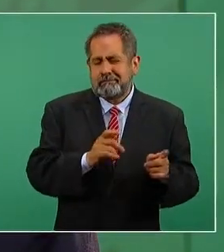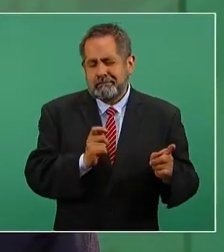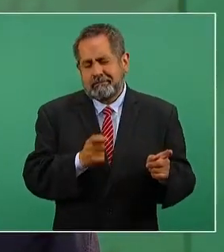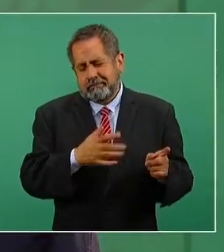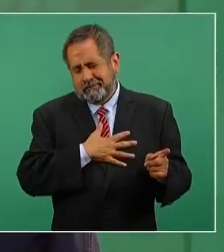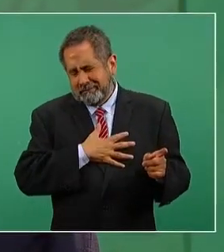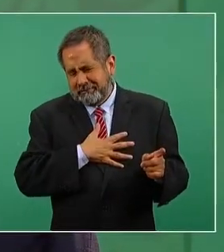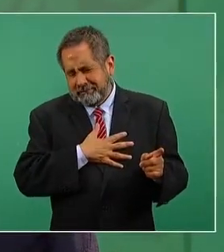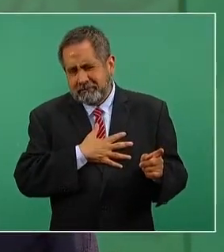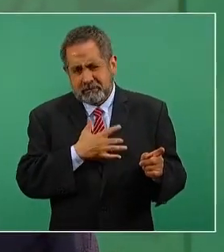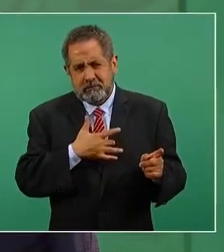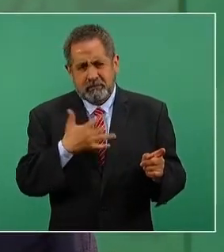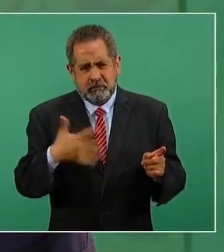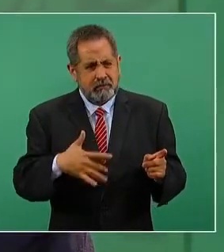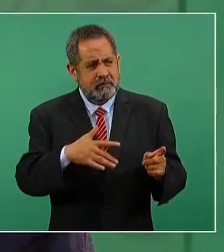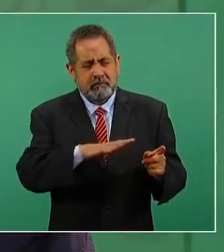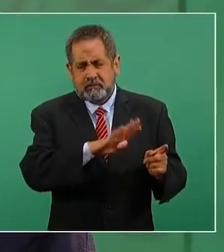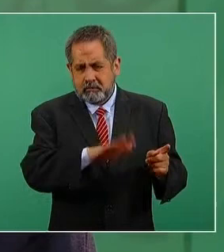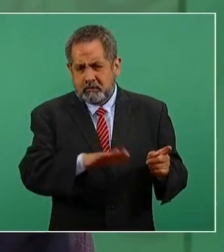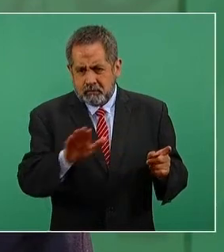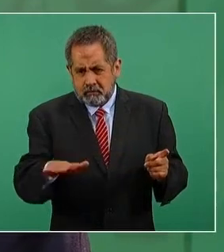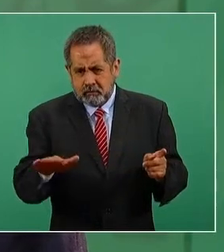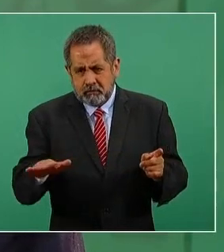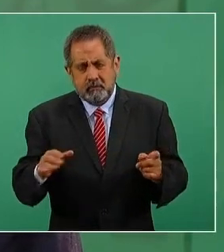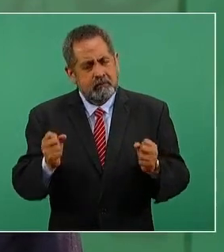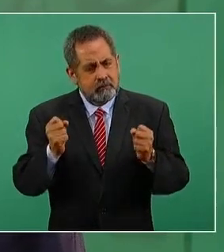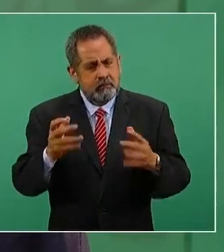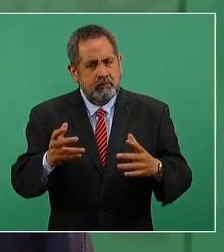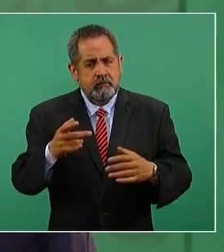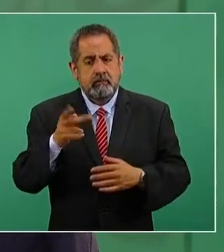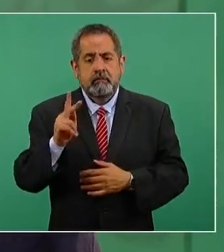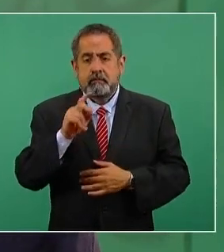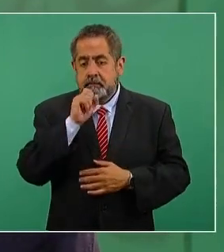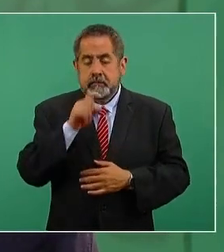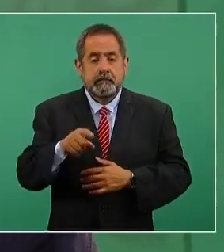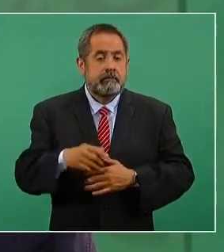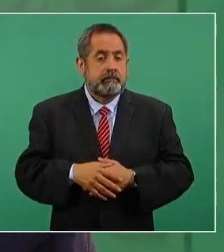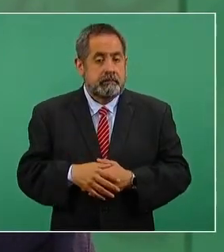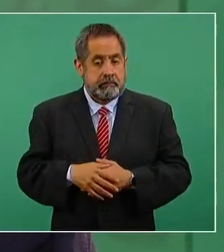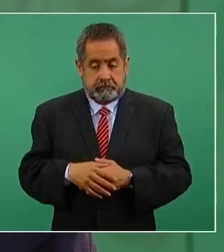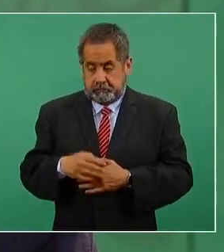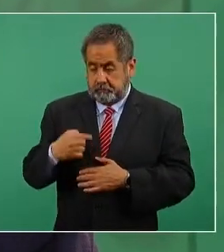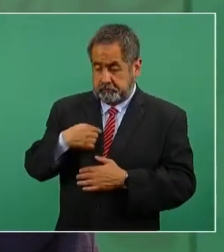eso, es que el que sale